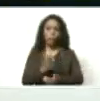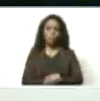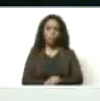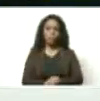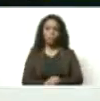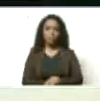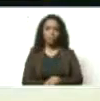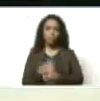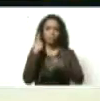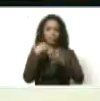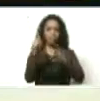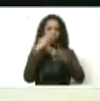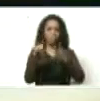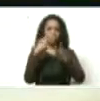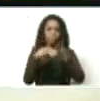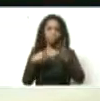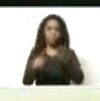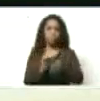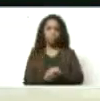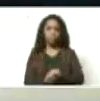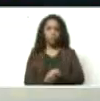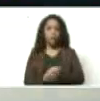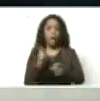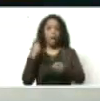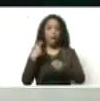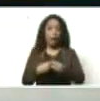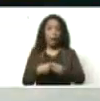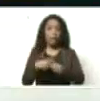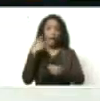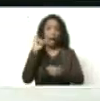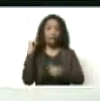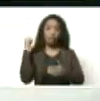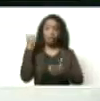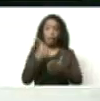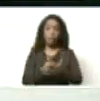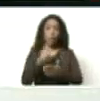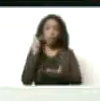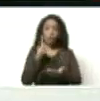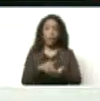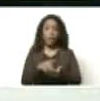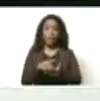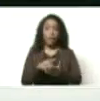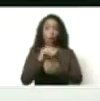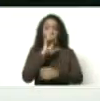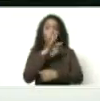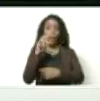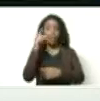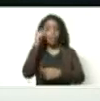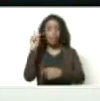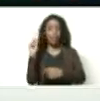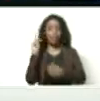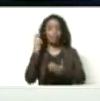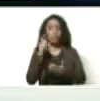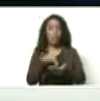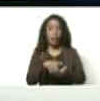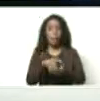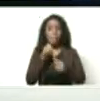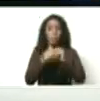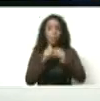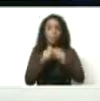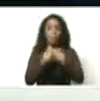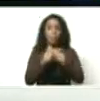etcétera etcétera el gas que el gas tiene tiempo que no llega llega a cada 40 días si es que llega papá